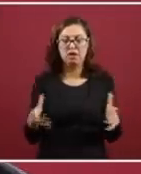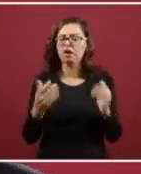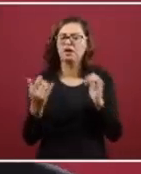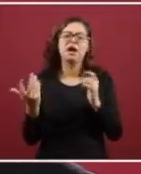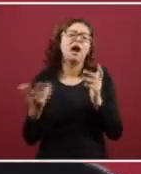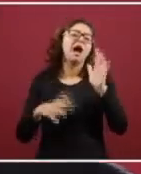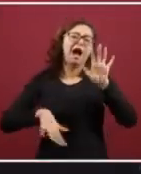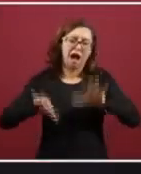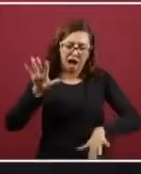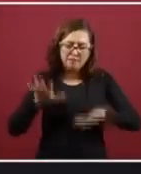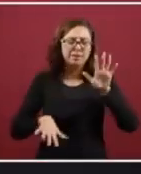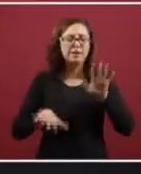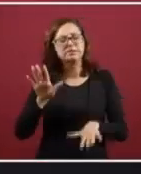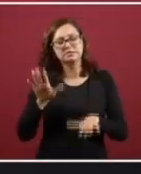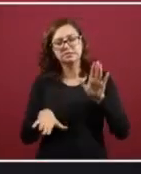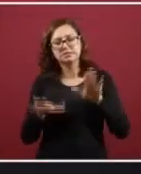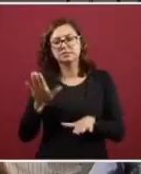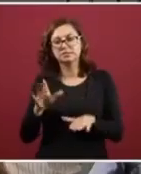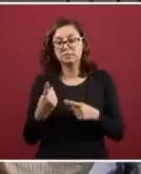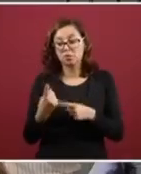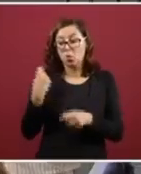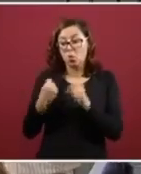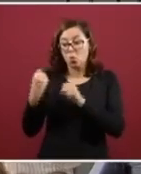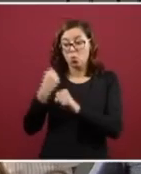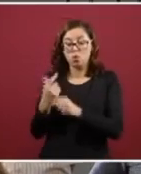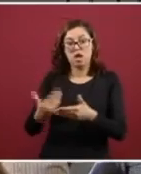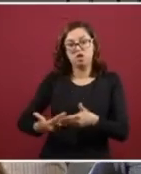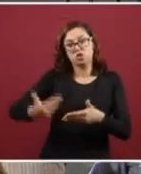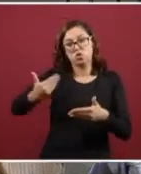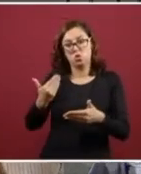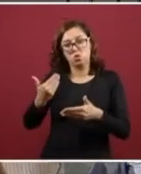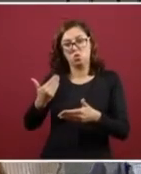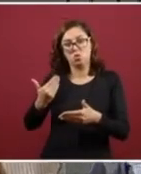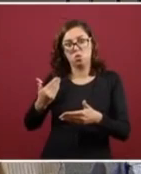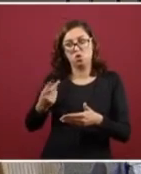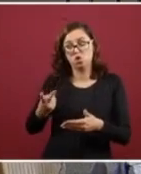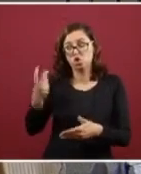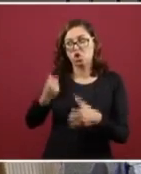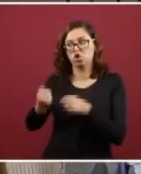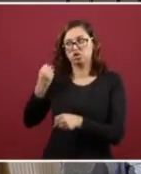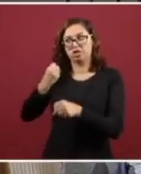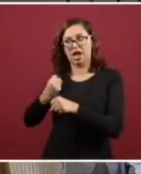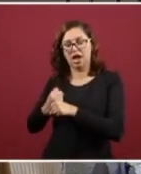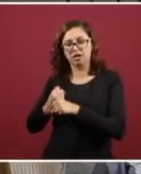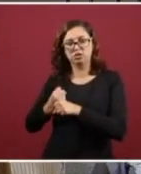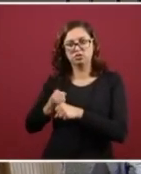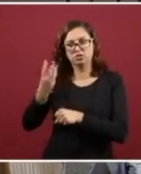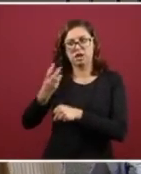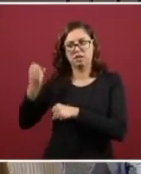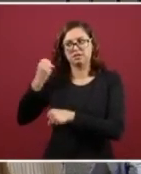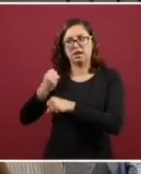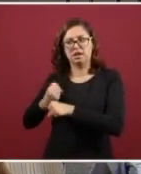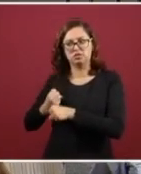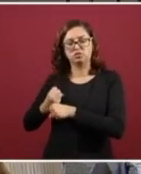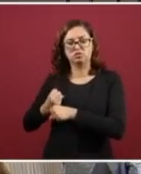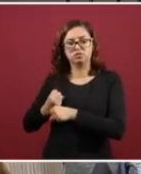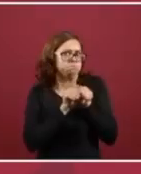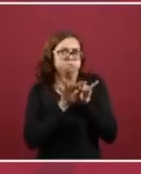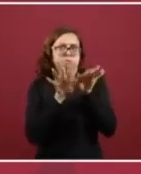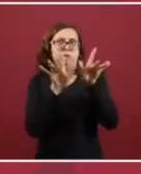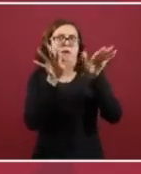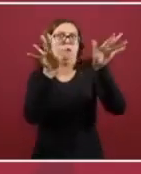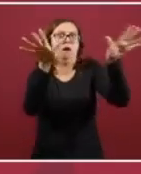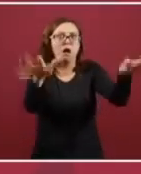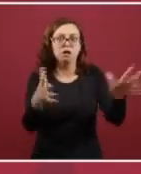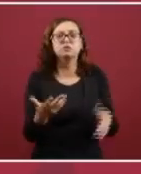A veces, si comparo solo con el año anterior, tengo más. Si lo comparo con el pasado o el antepasado, resulta que era igual.